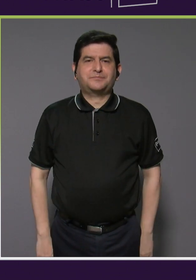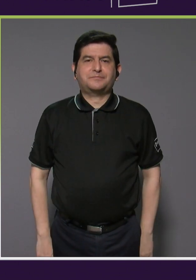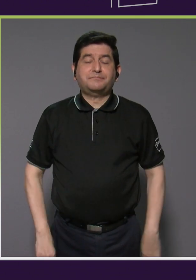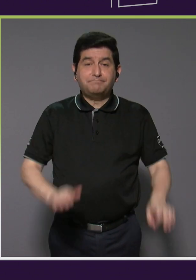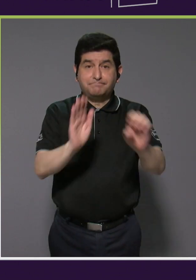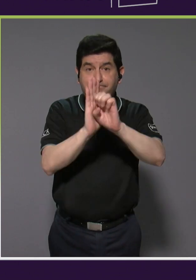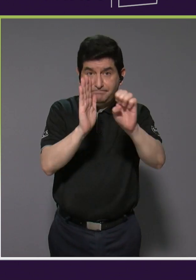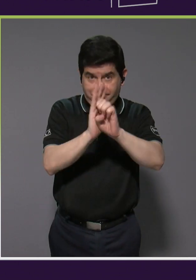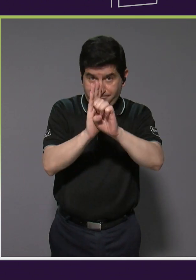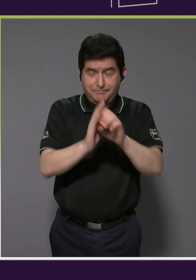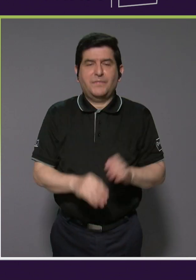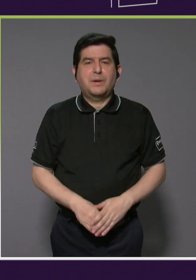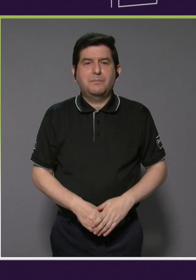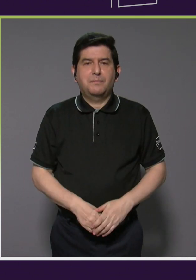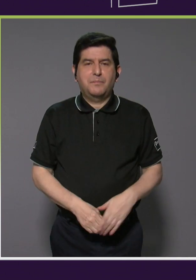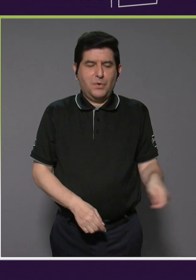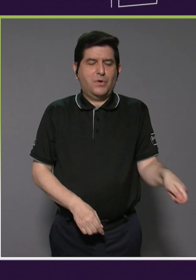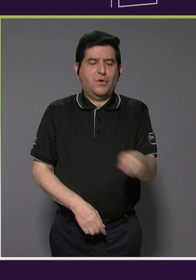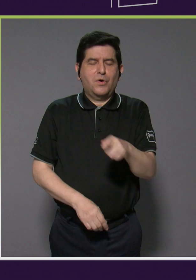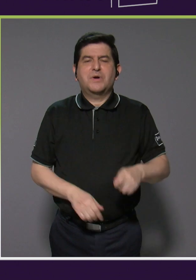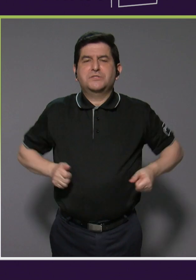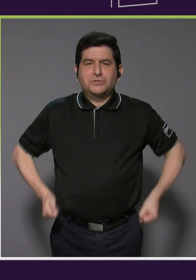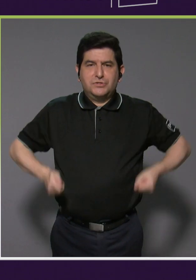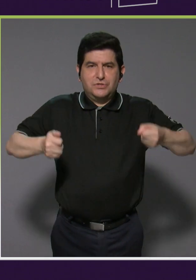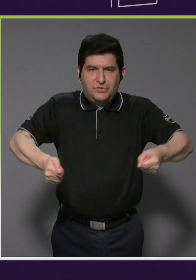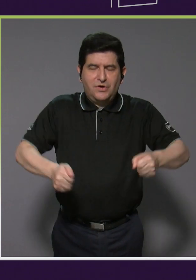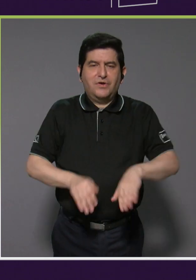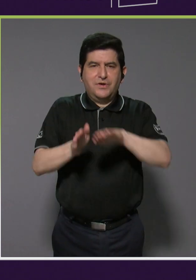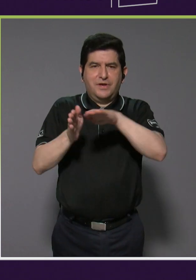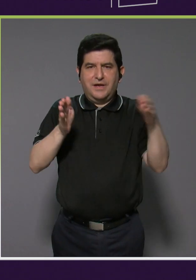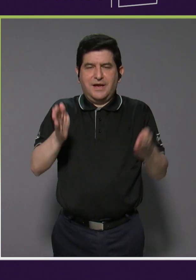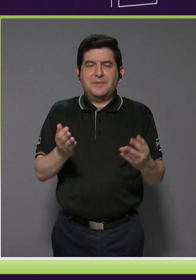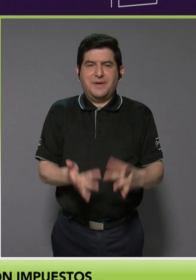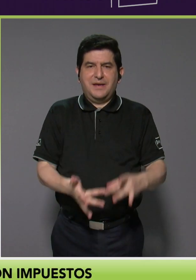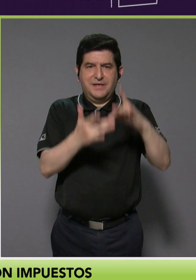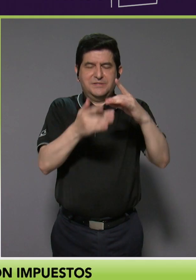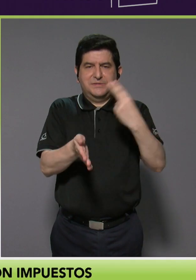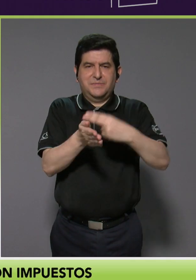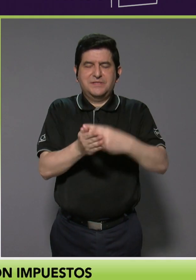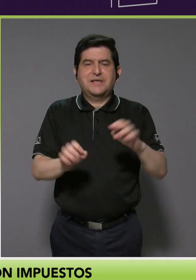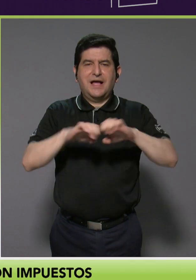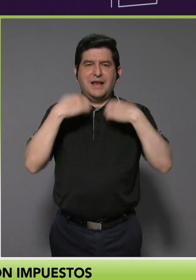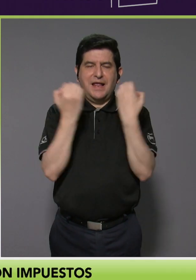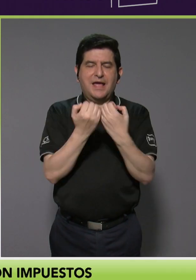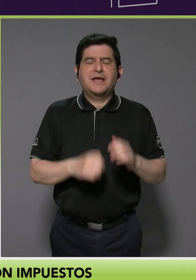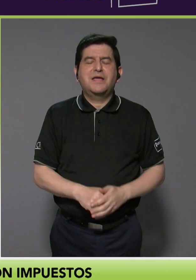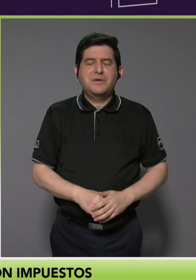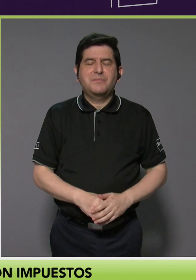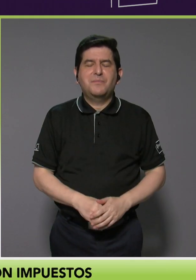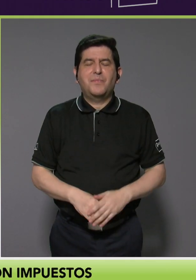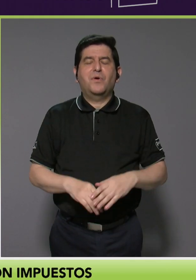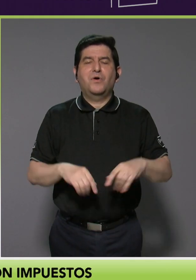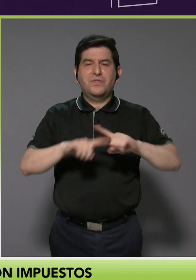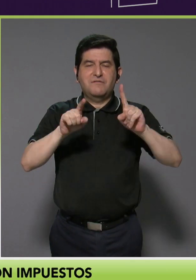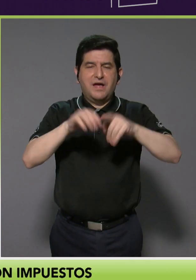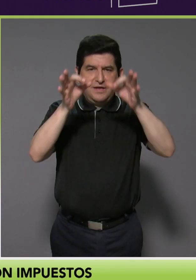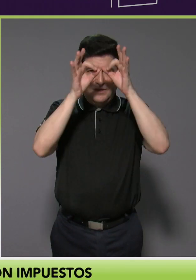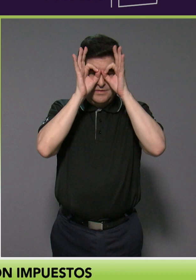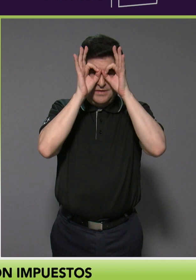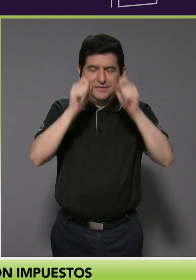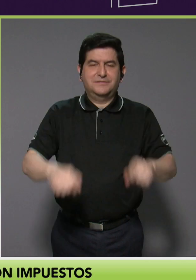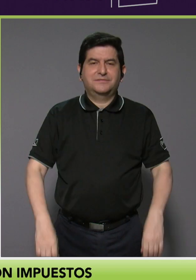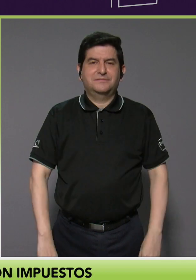lo son los bastones, las andaderas, las camas especiales para hospitales, equipo ortopédico, anteojos,